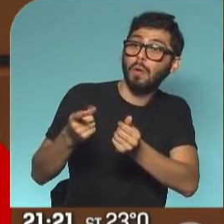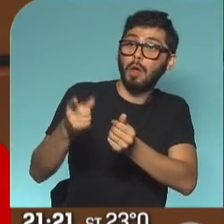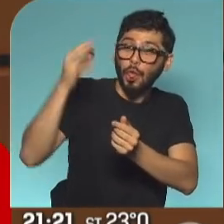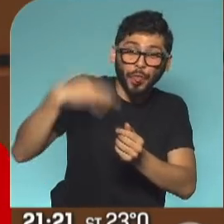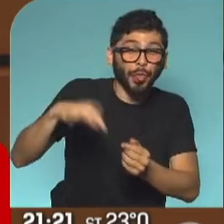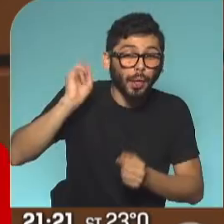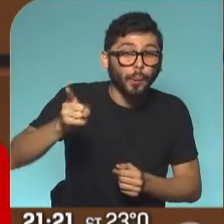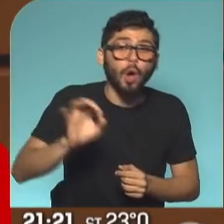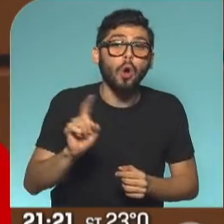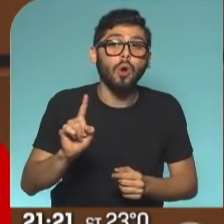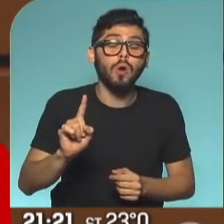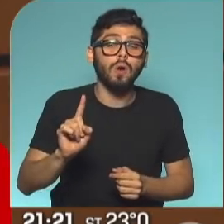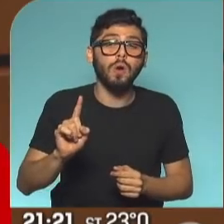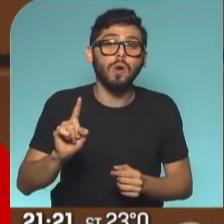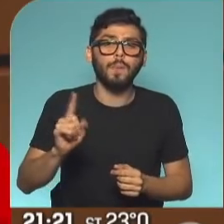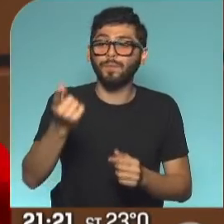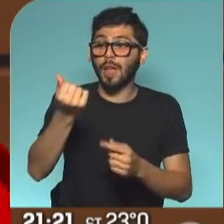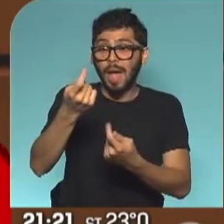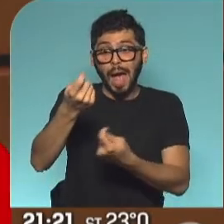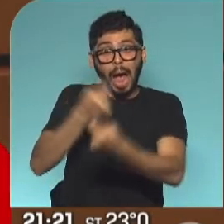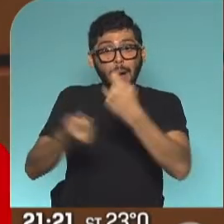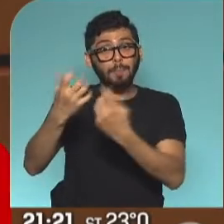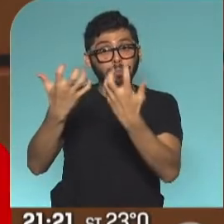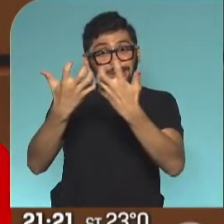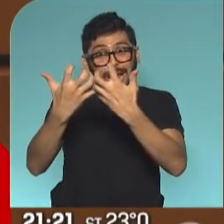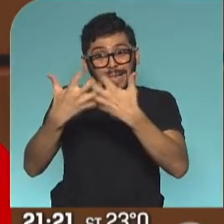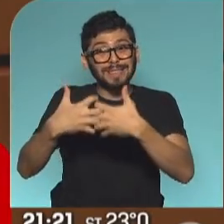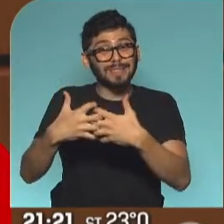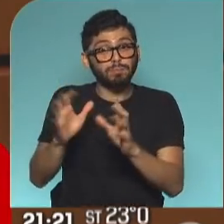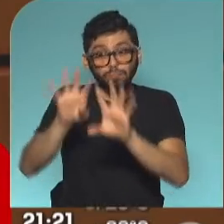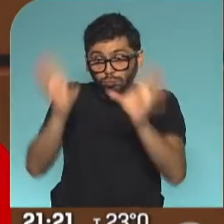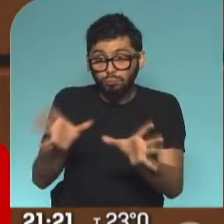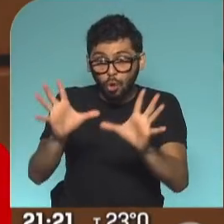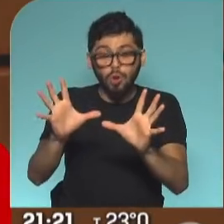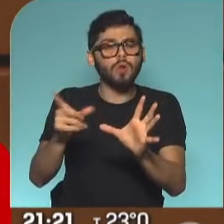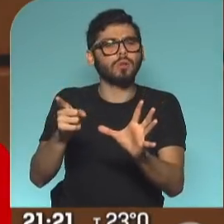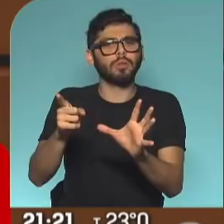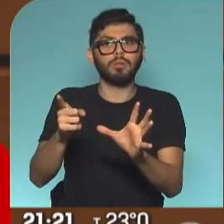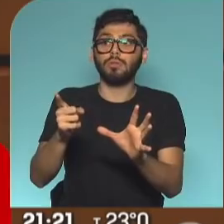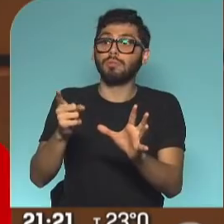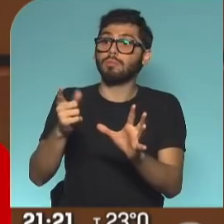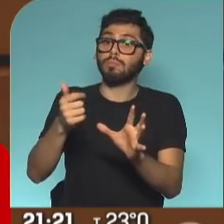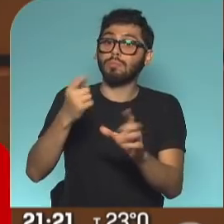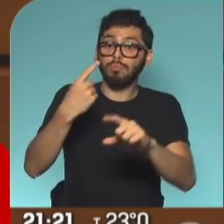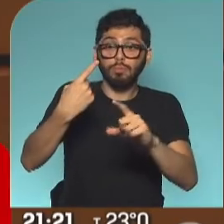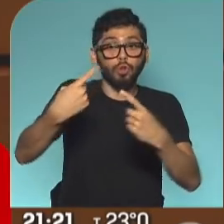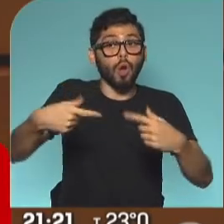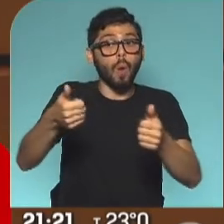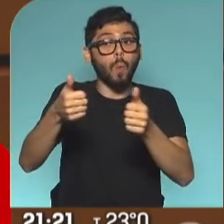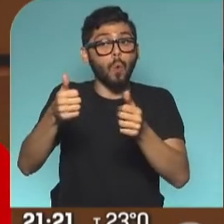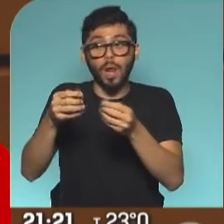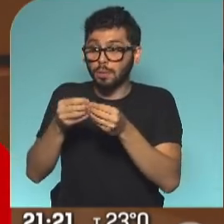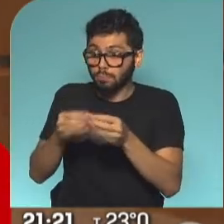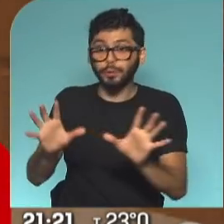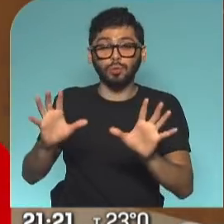El capitalismo nació con algunas virtudes importantes. La virtud de